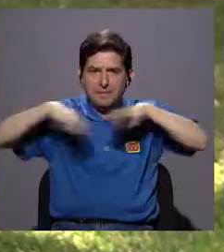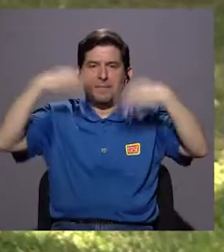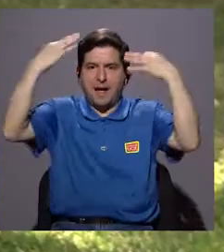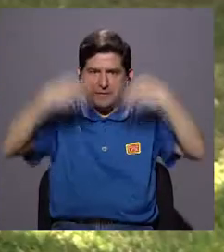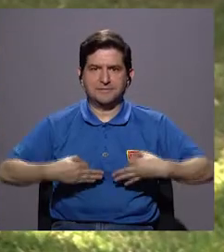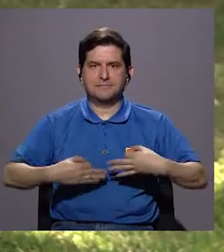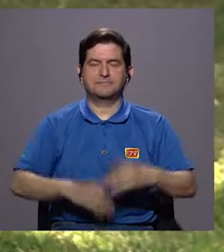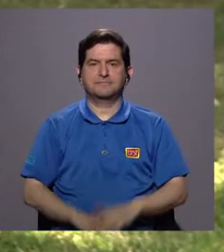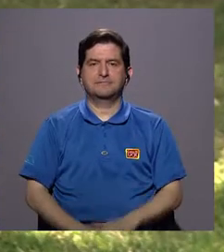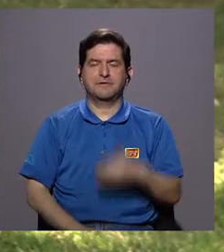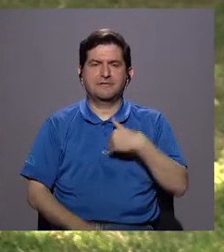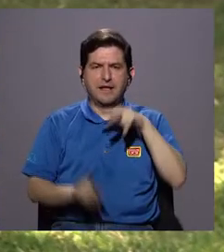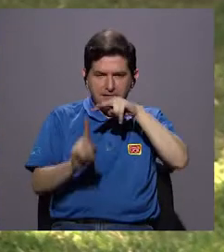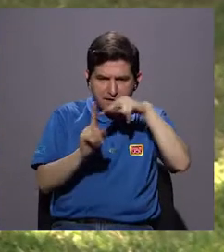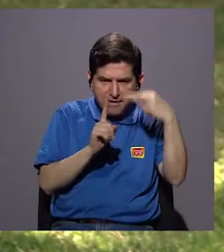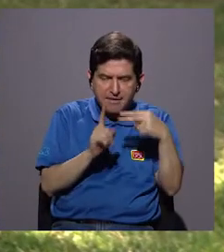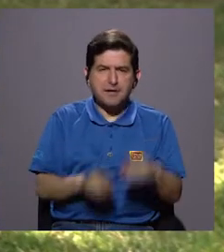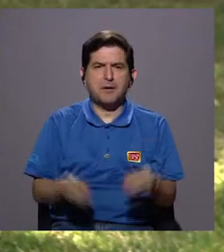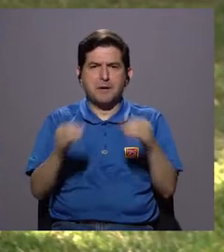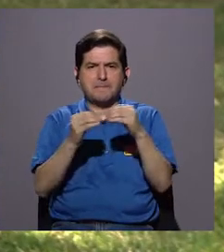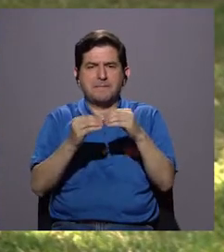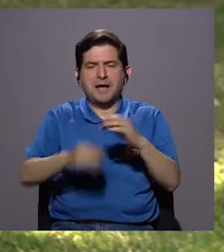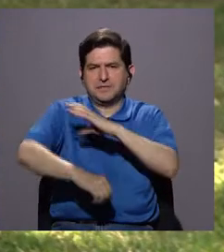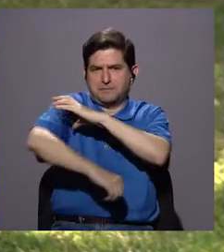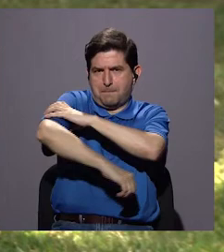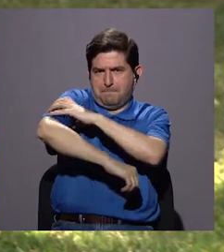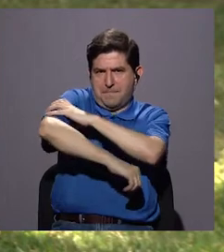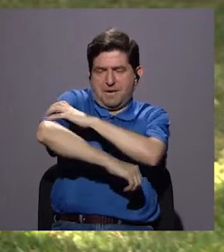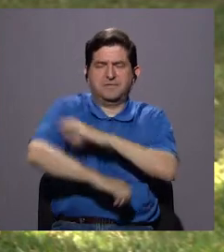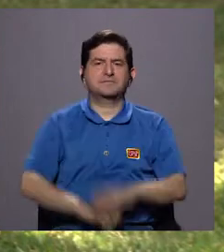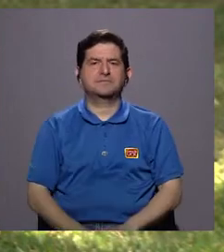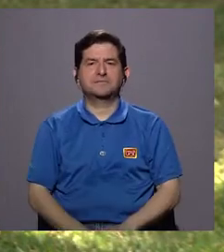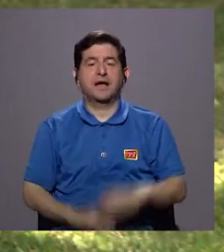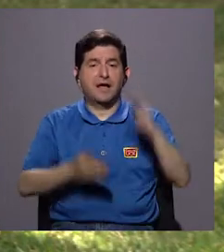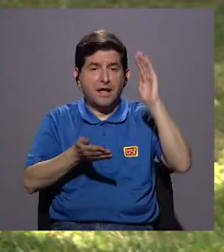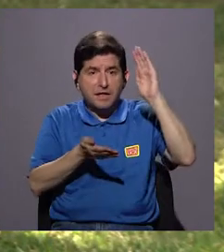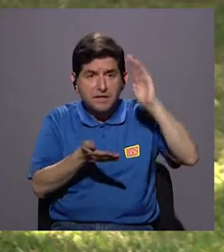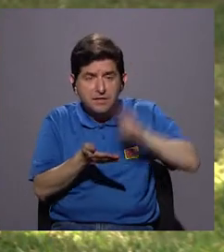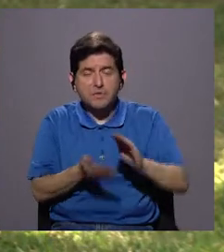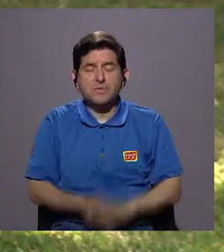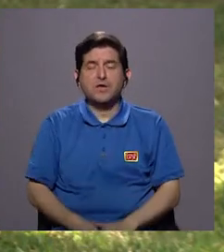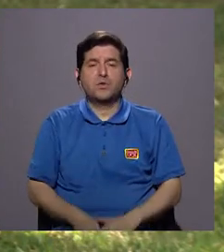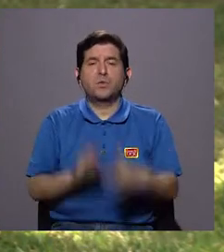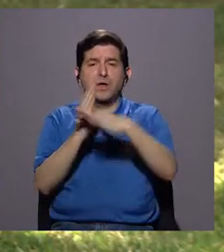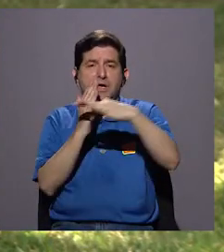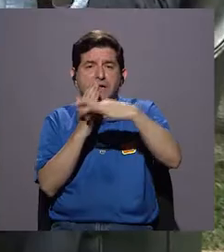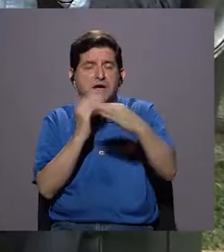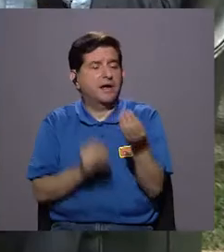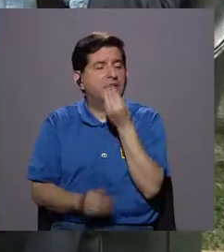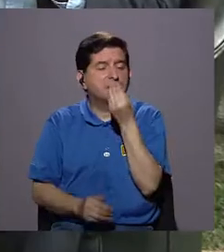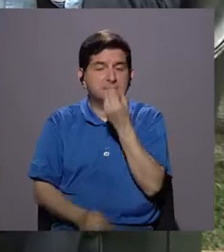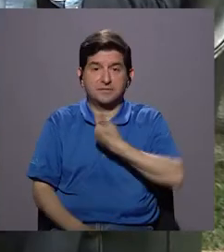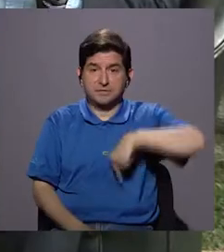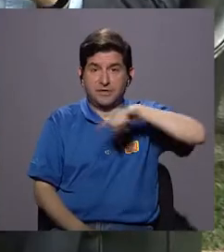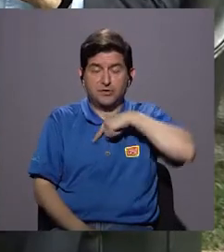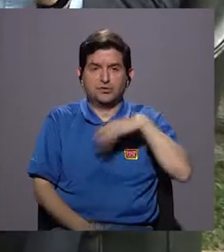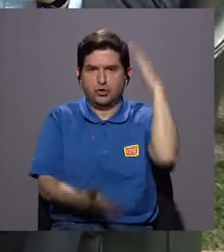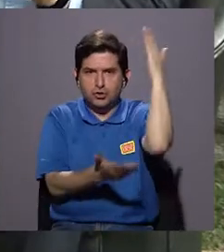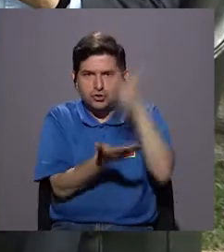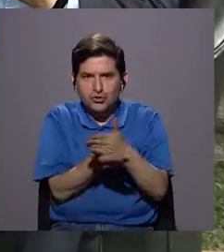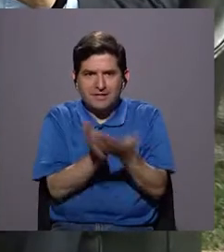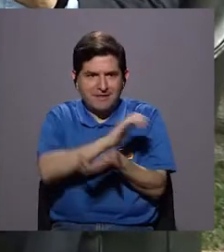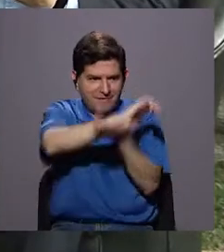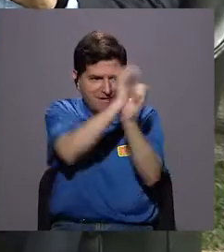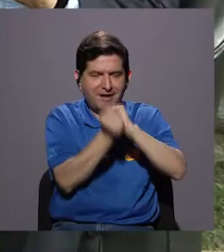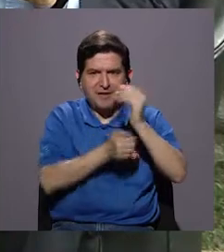que tenga un enfoque en ganar masa muscular y disminuimos nuestro consumo de grasa en la alimentación, vamos a estar frenando los